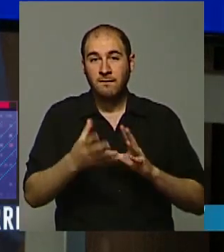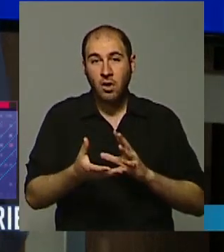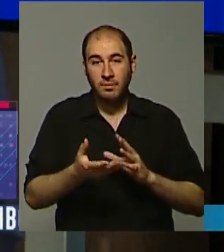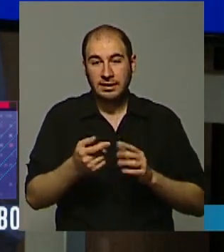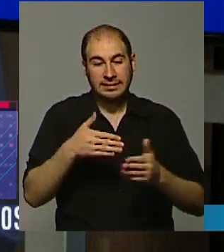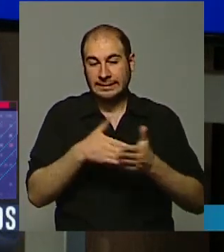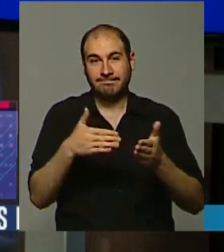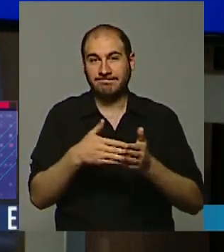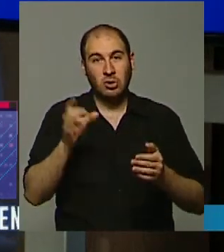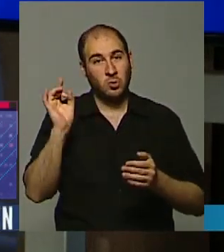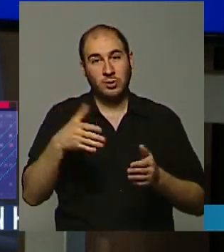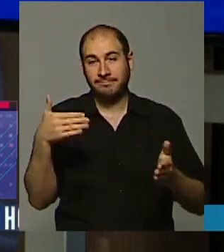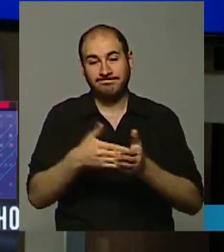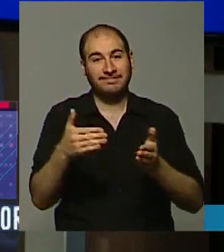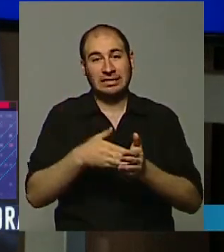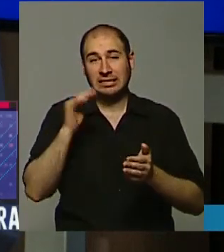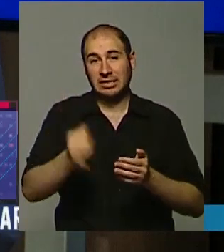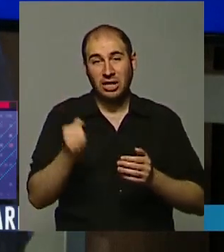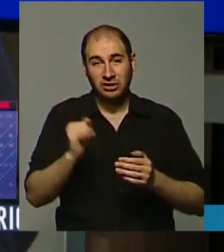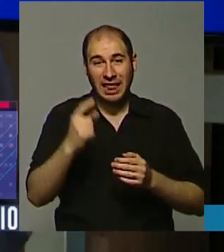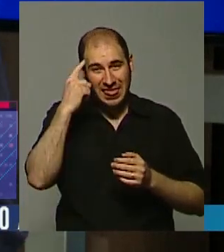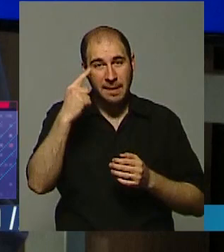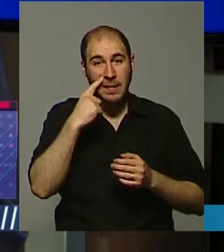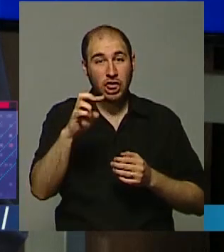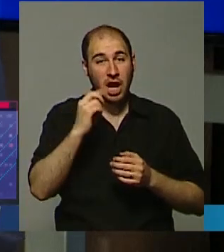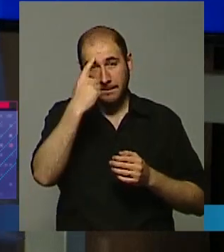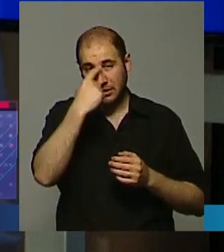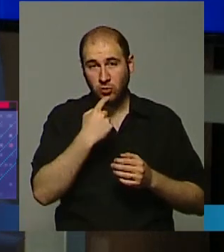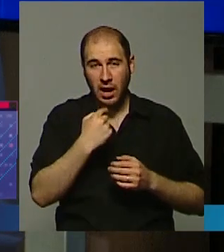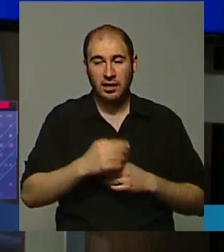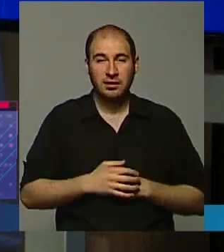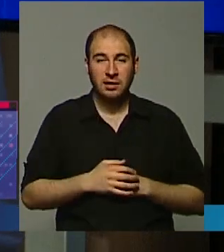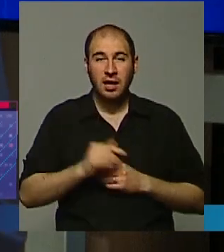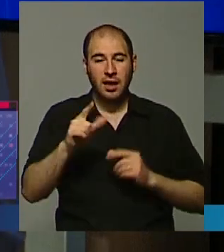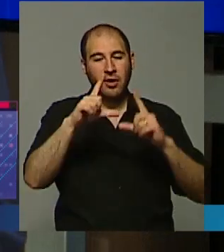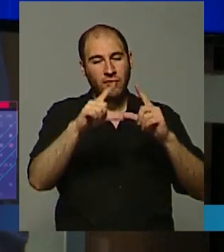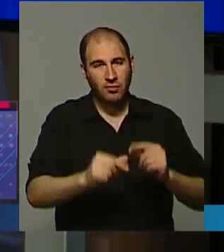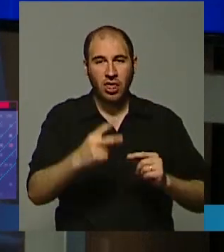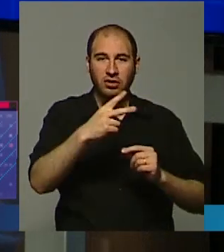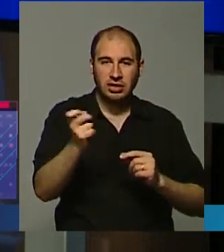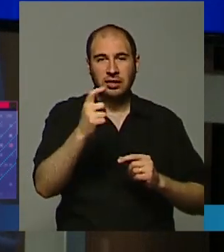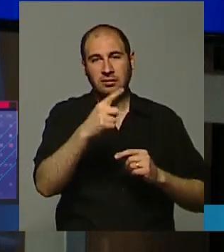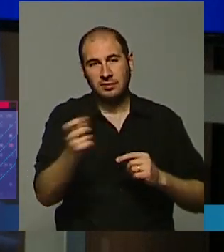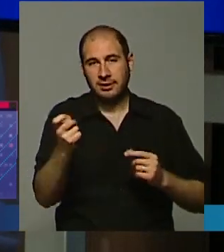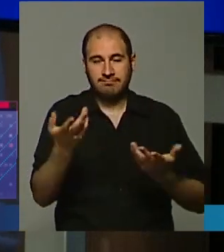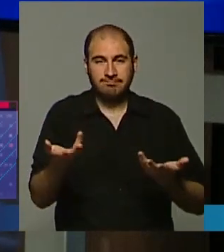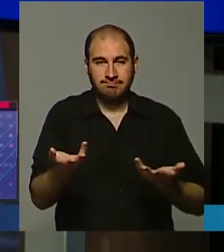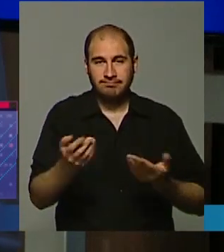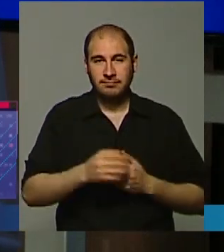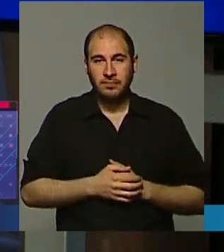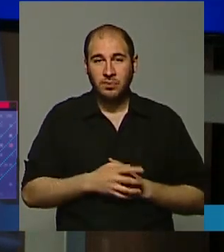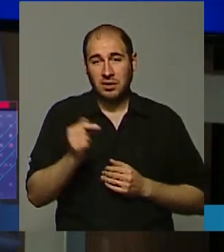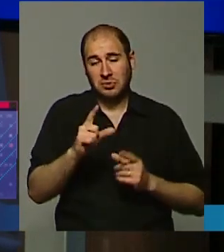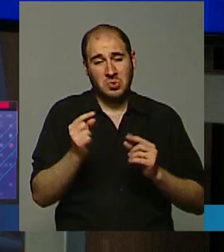o restringir más el cepo que ya teníamos de los 10.000 dólares por mes. Bajó a 200 o a 100, que prácticamente es